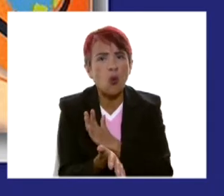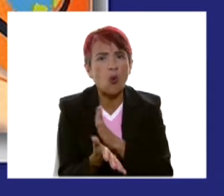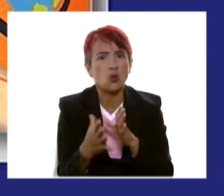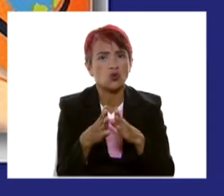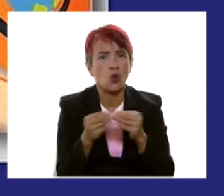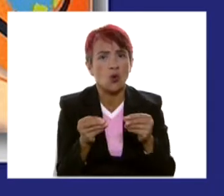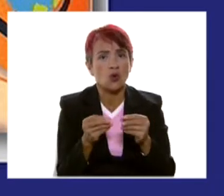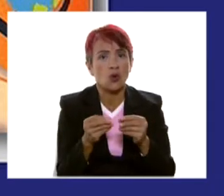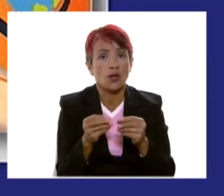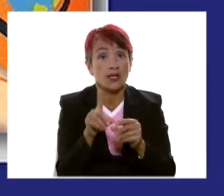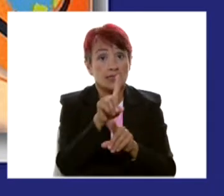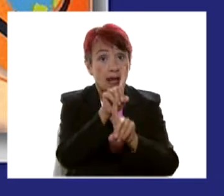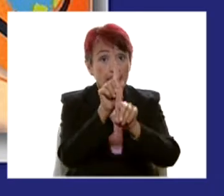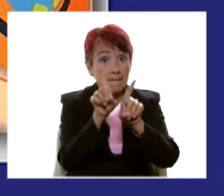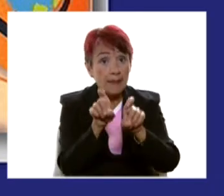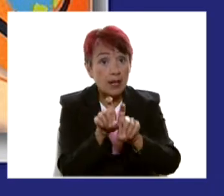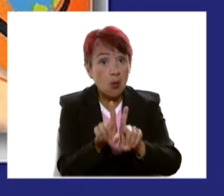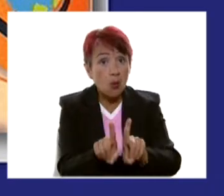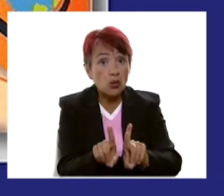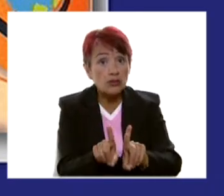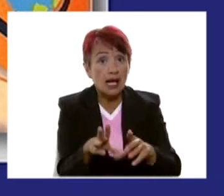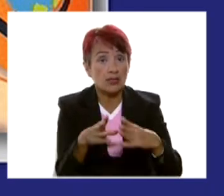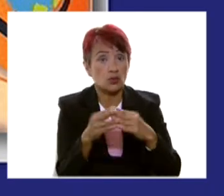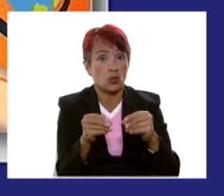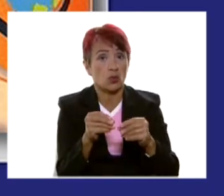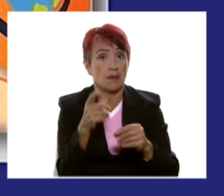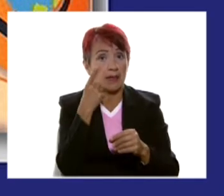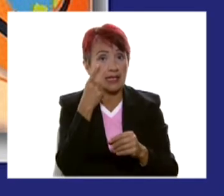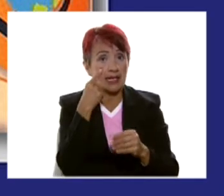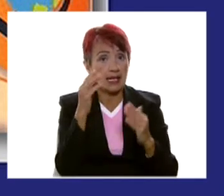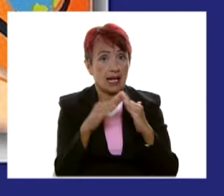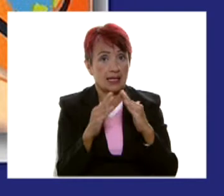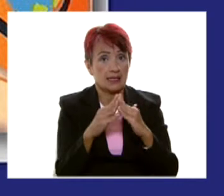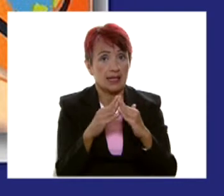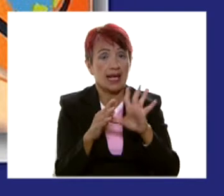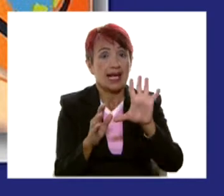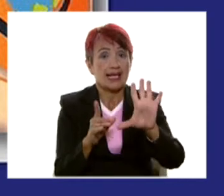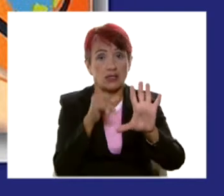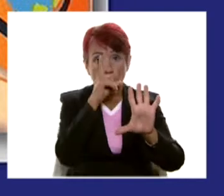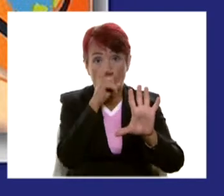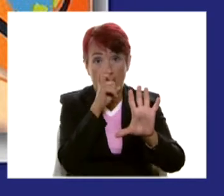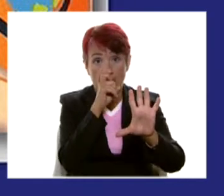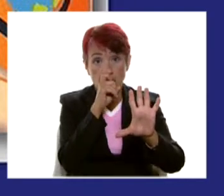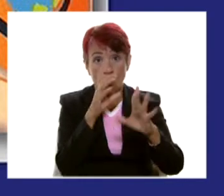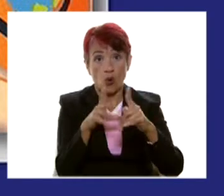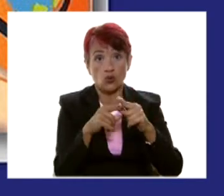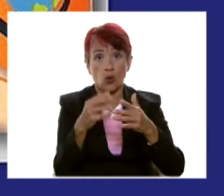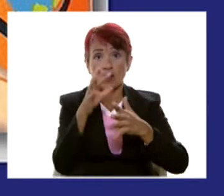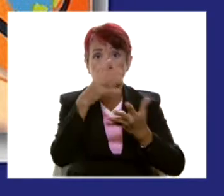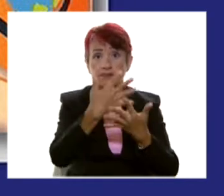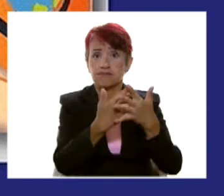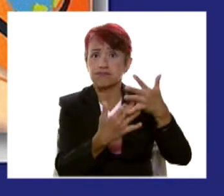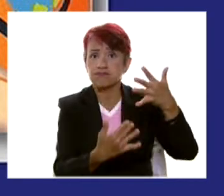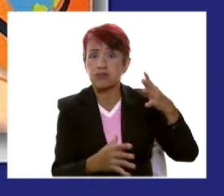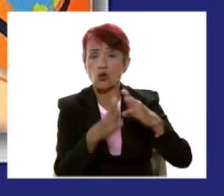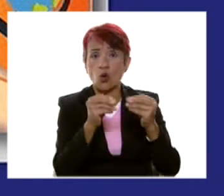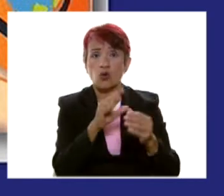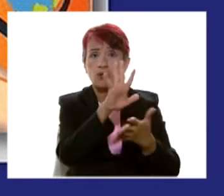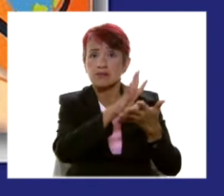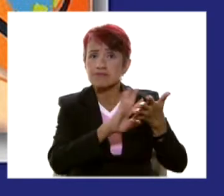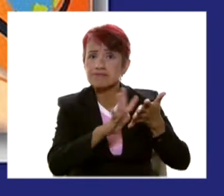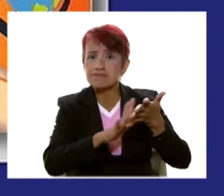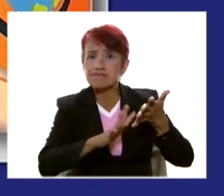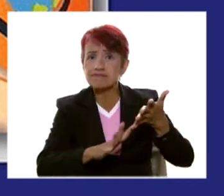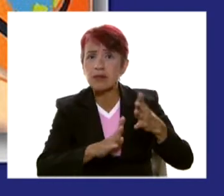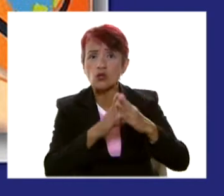preguntas no pueden faltar. Así que pendiente allá en el hogar. Quinto año estaremos hablando de redacción de textos argumentativos.